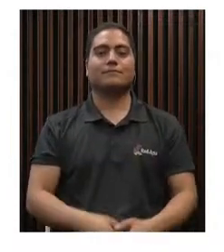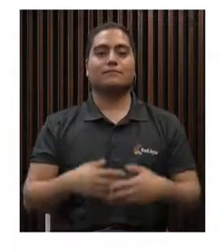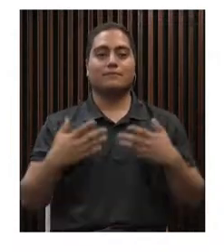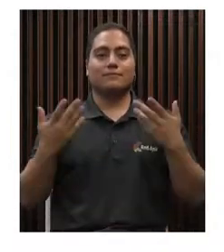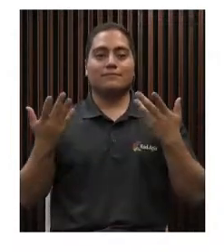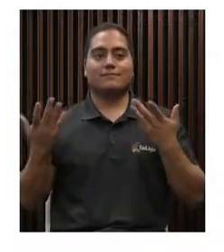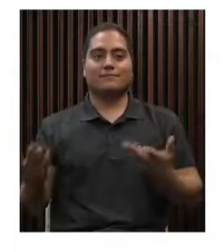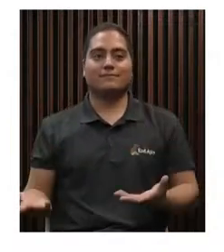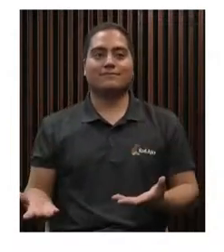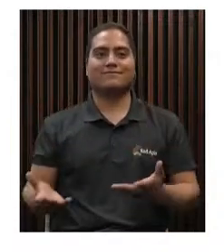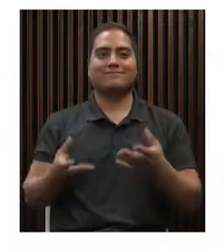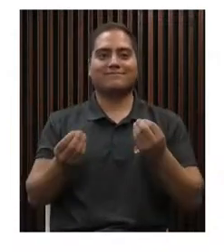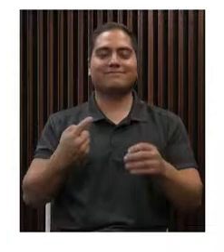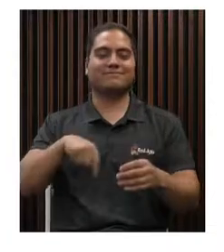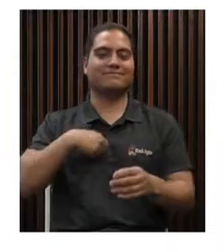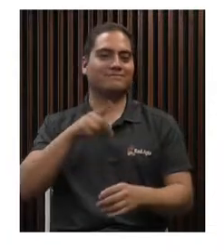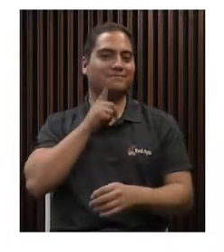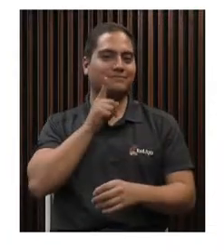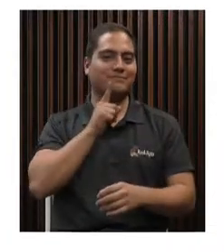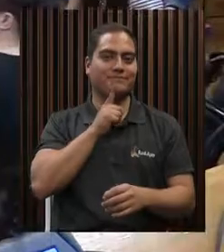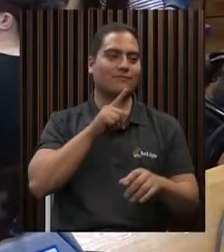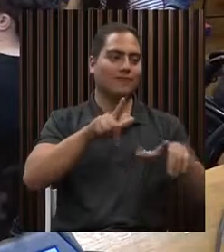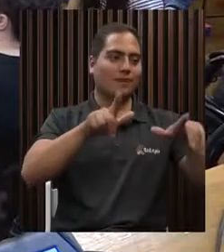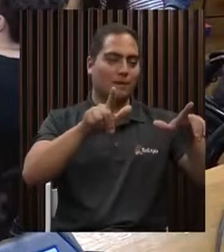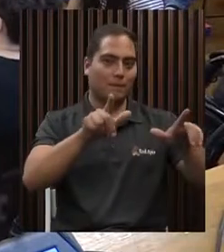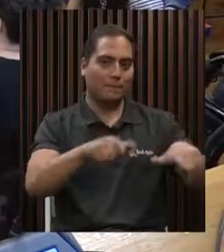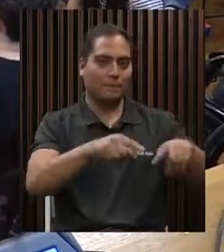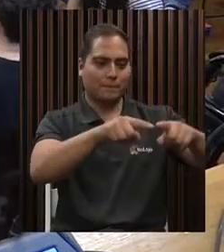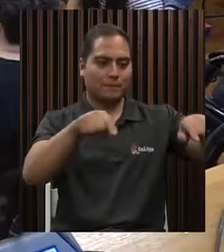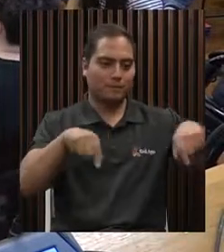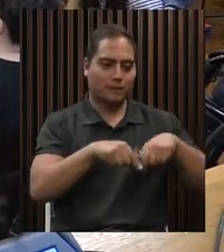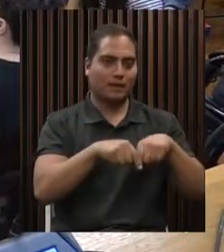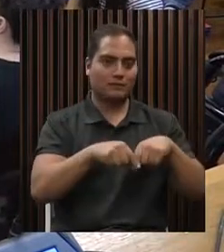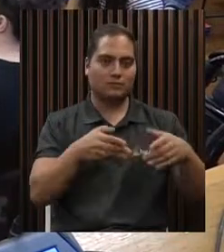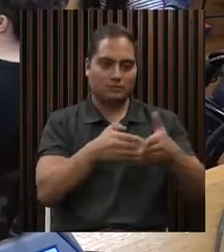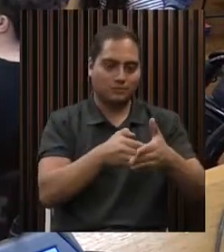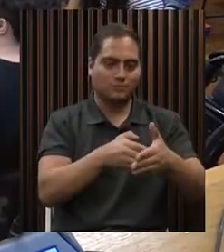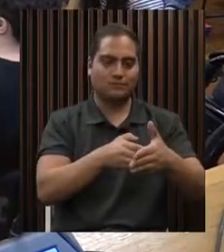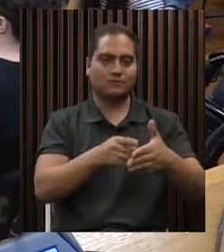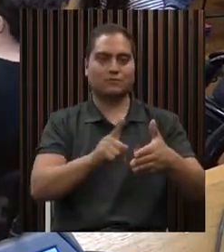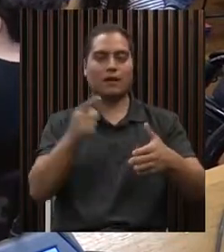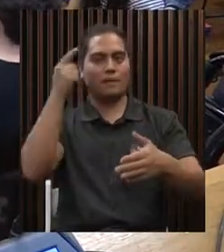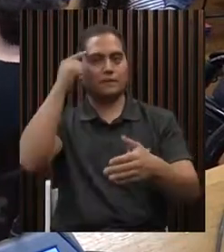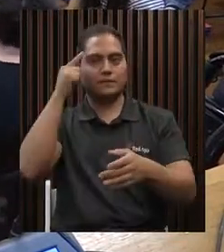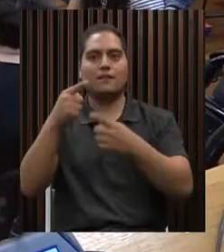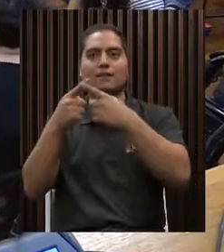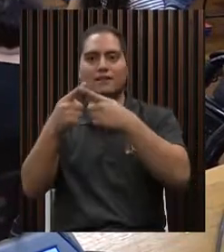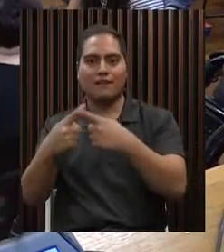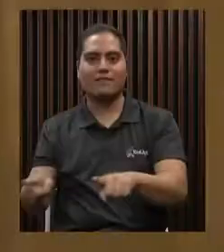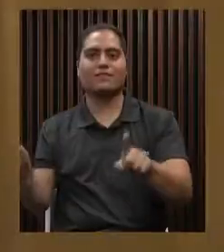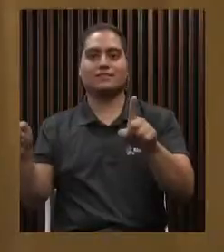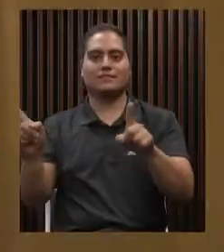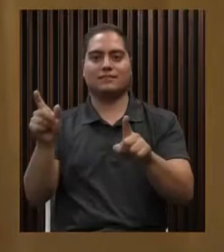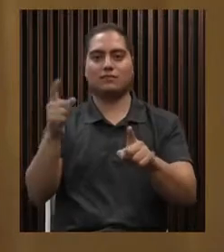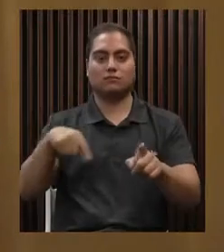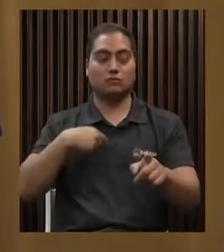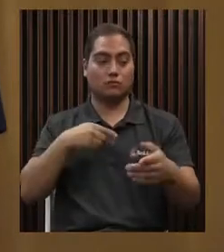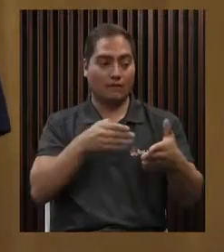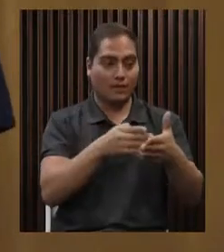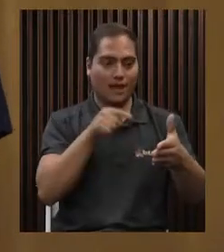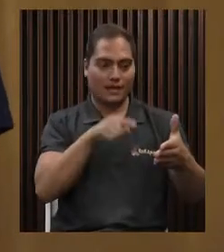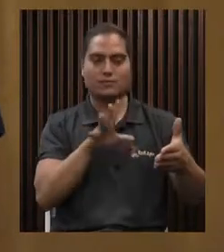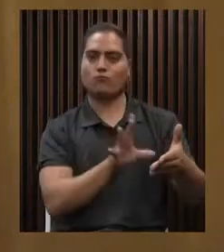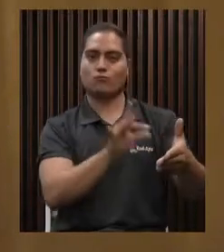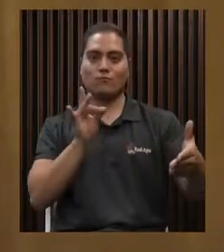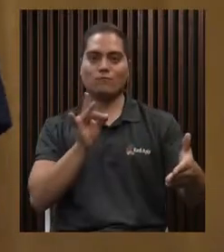Entonces, para que tengamos menos espacios deshabilitantes, necesitamos pensar en la diferencia y necesitamos poder identificar estas barreras. Y una